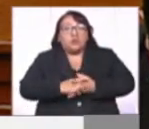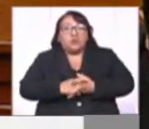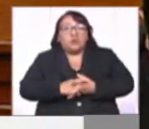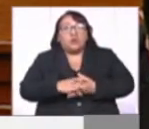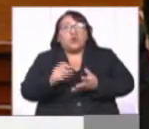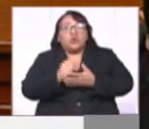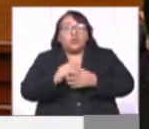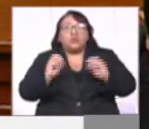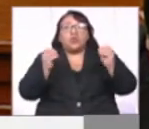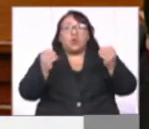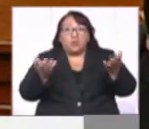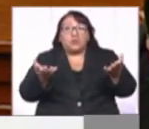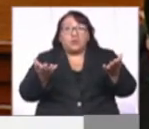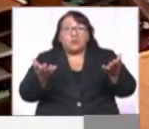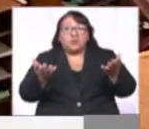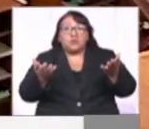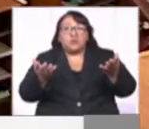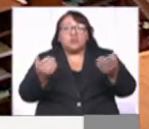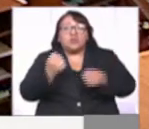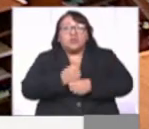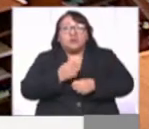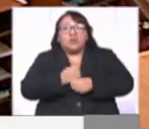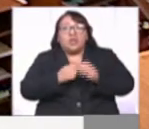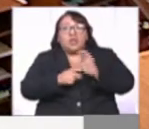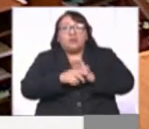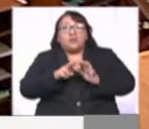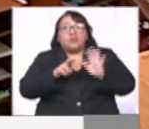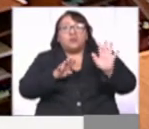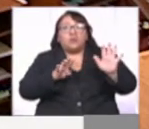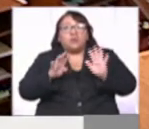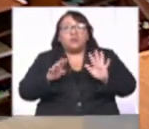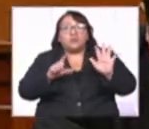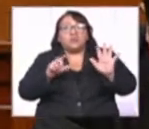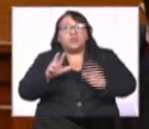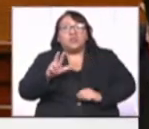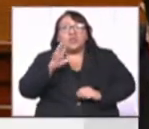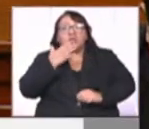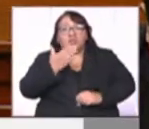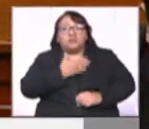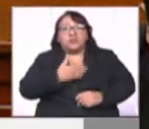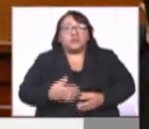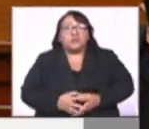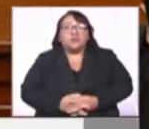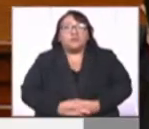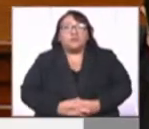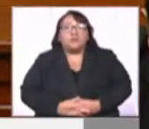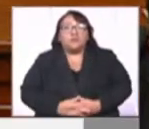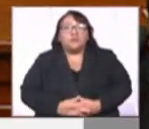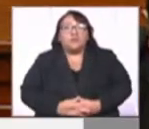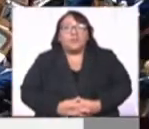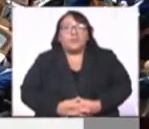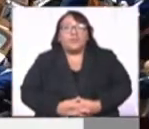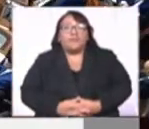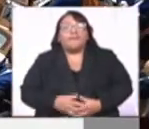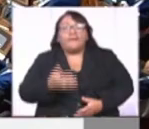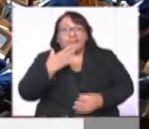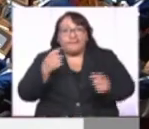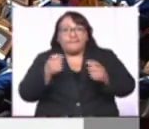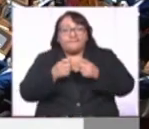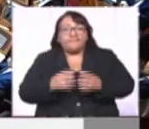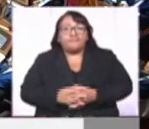a jóvenes y se cumpla con la ley 29973. Muchas gracias, señor presidente. Gracias, congresista.